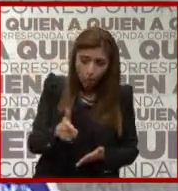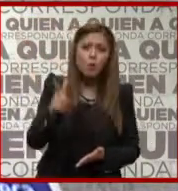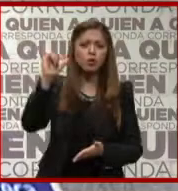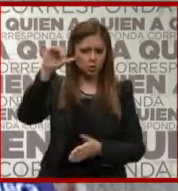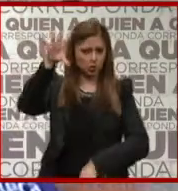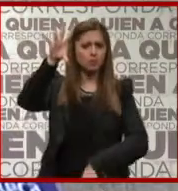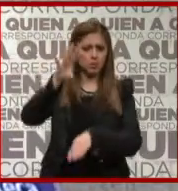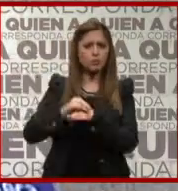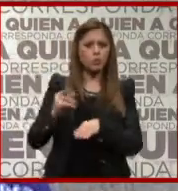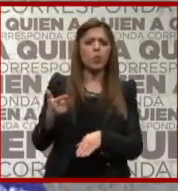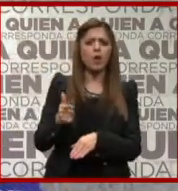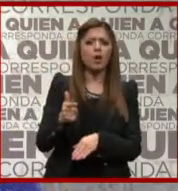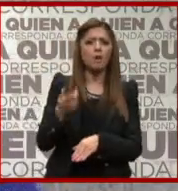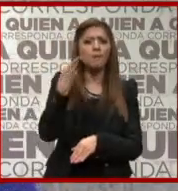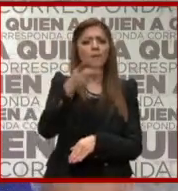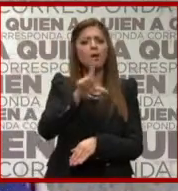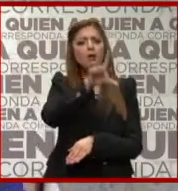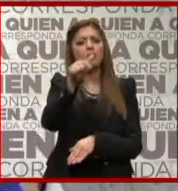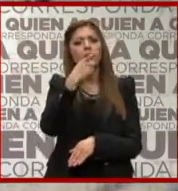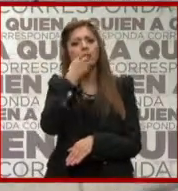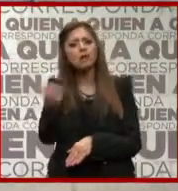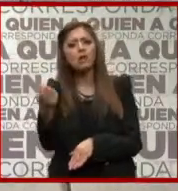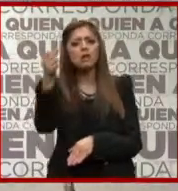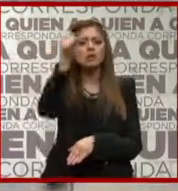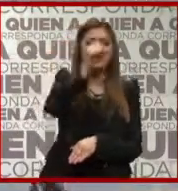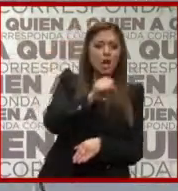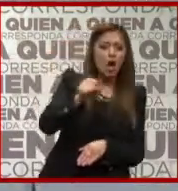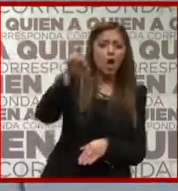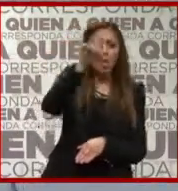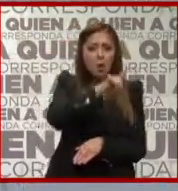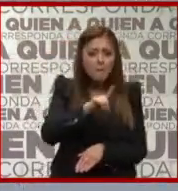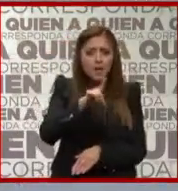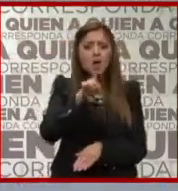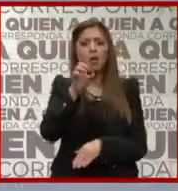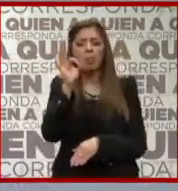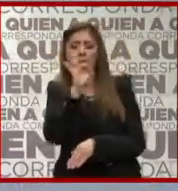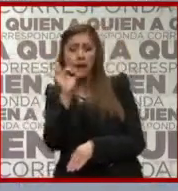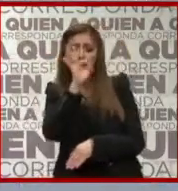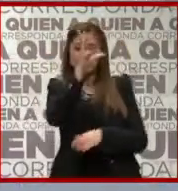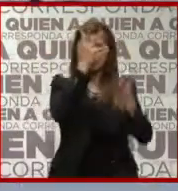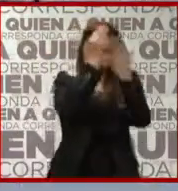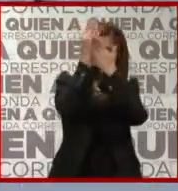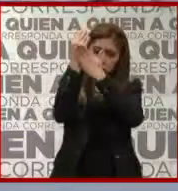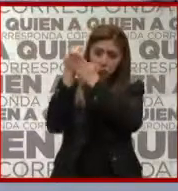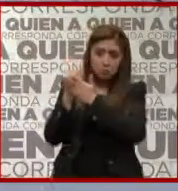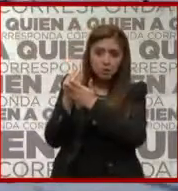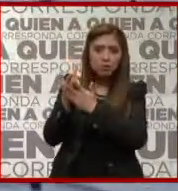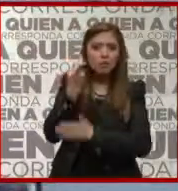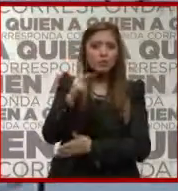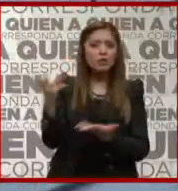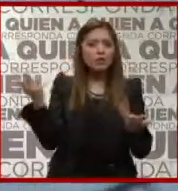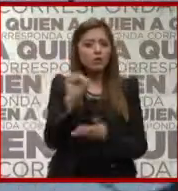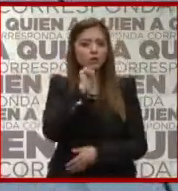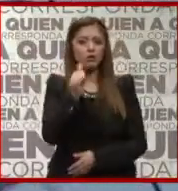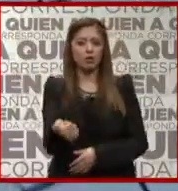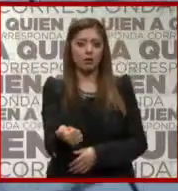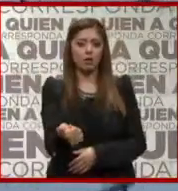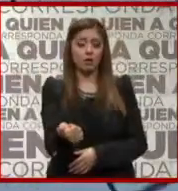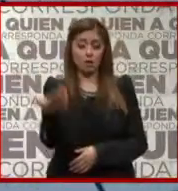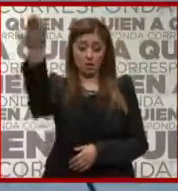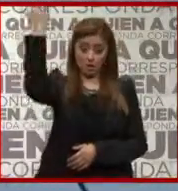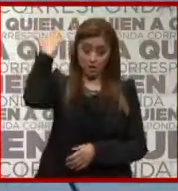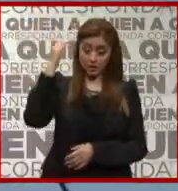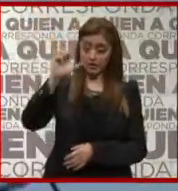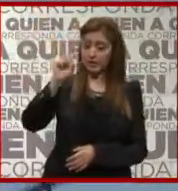autorizaron y me traen con que los fines de semana van a hacer los trabajos y no los hacen. Mandaron de Santa Rosa